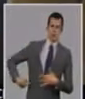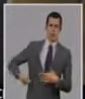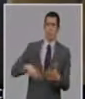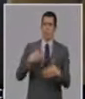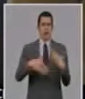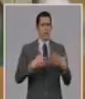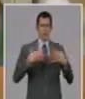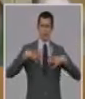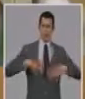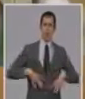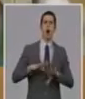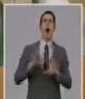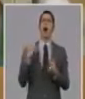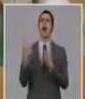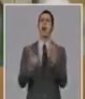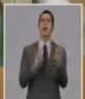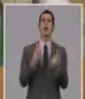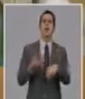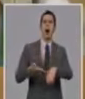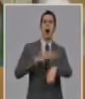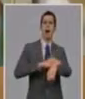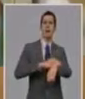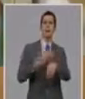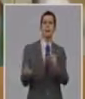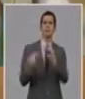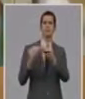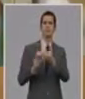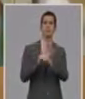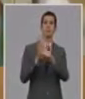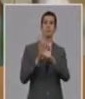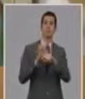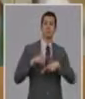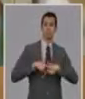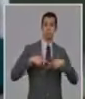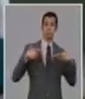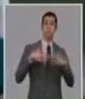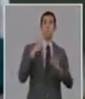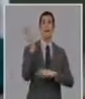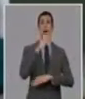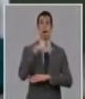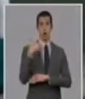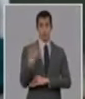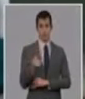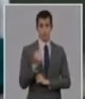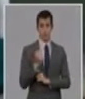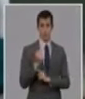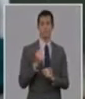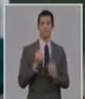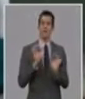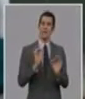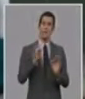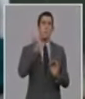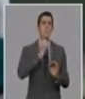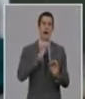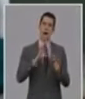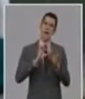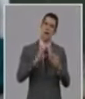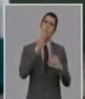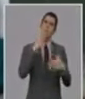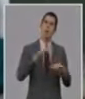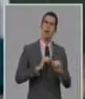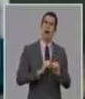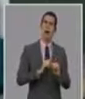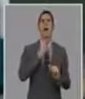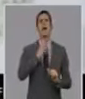acompañan normalmente como enfermedades crónicas de un proceso inflamatorio subyacente y que padecen de COVID, pues